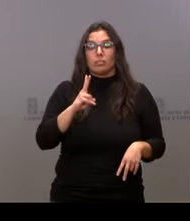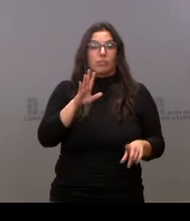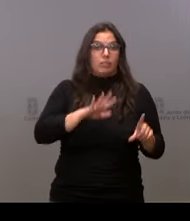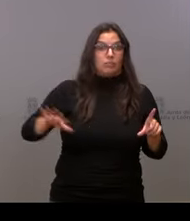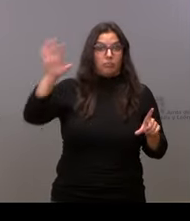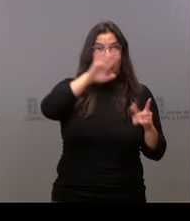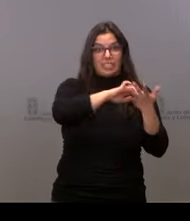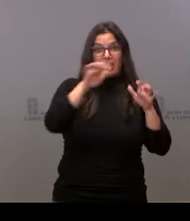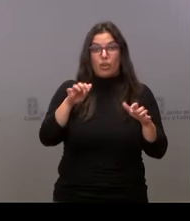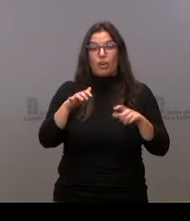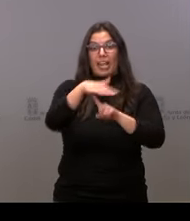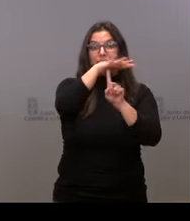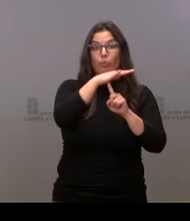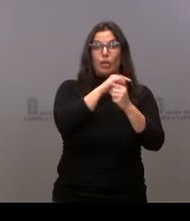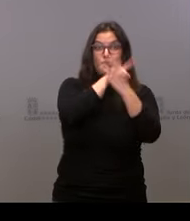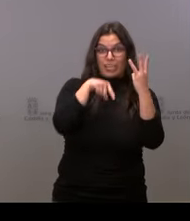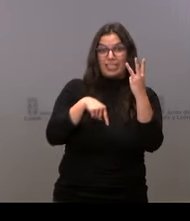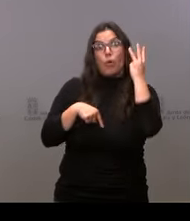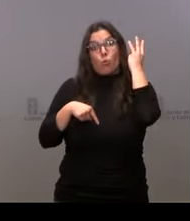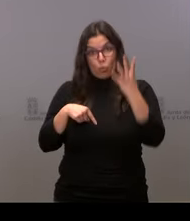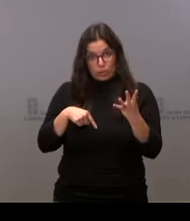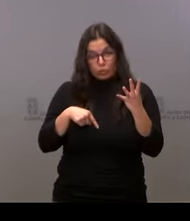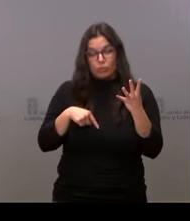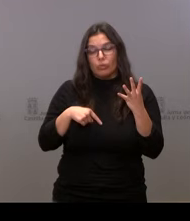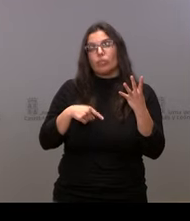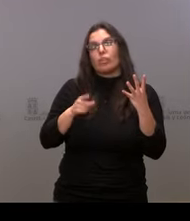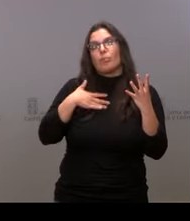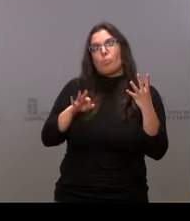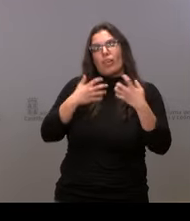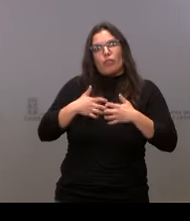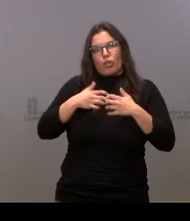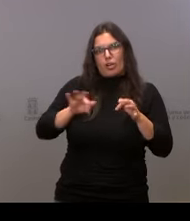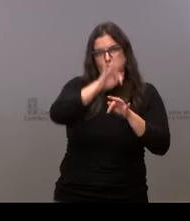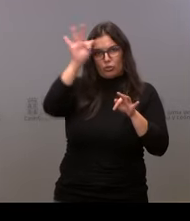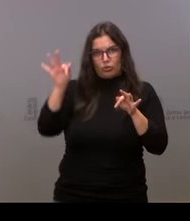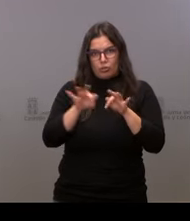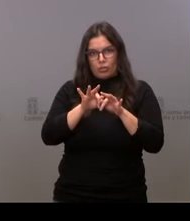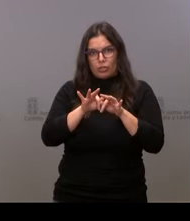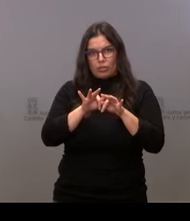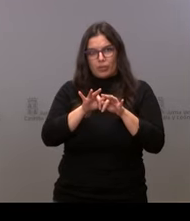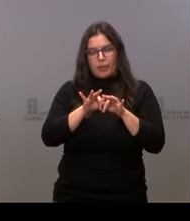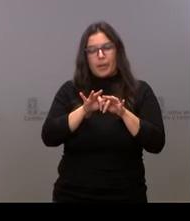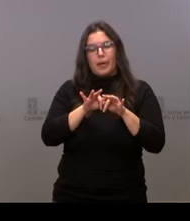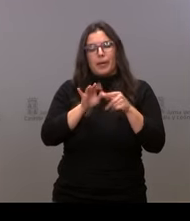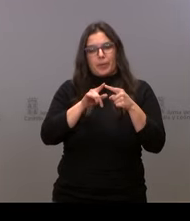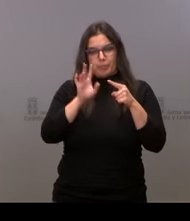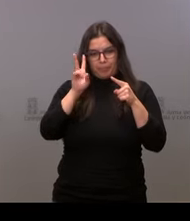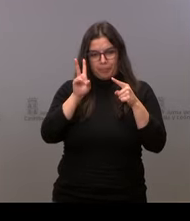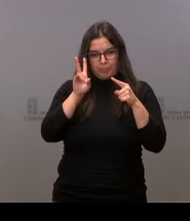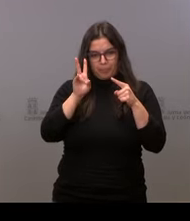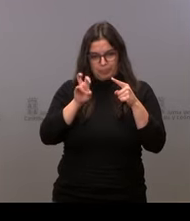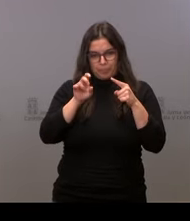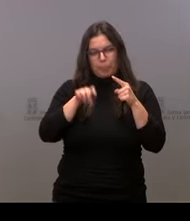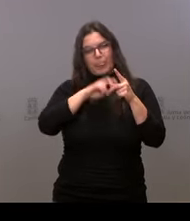pasar a un cuarto y que dura que tuviera funcionamiento las 24 horas primera reflexión